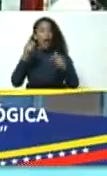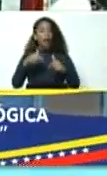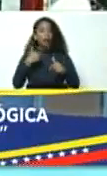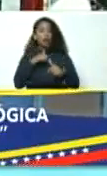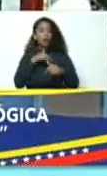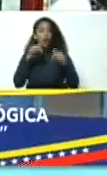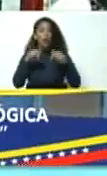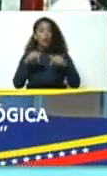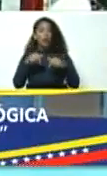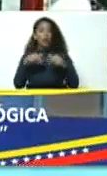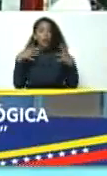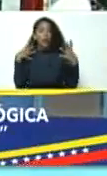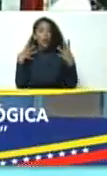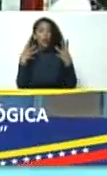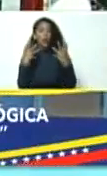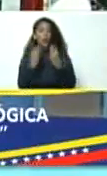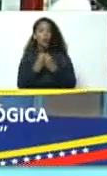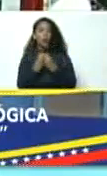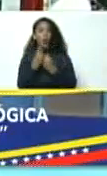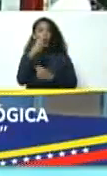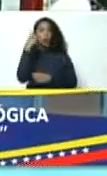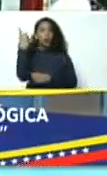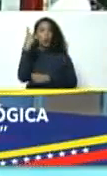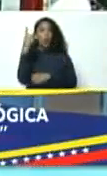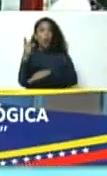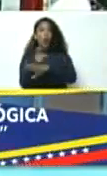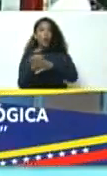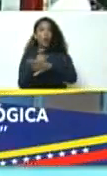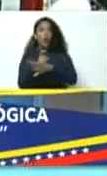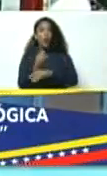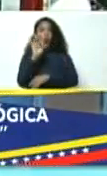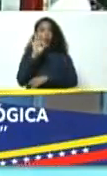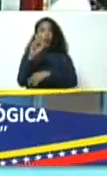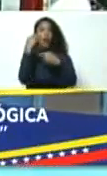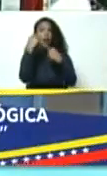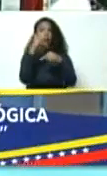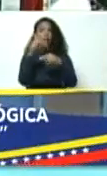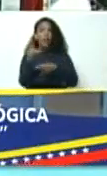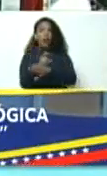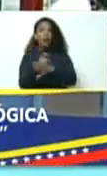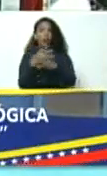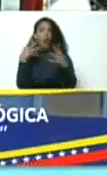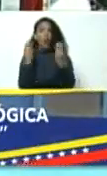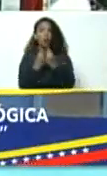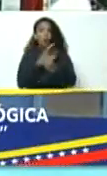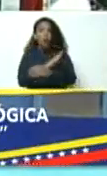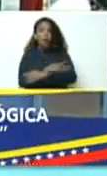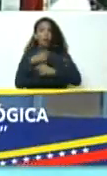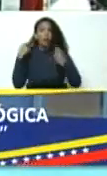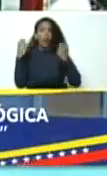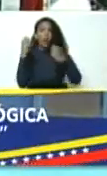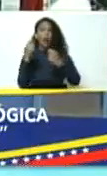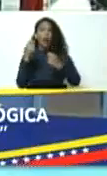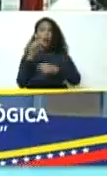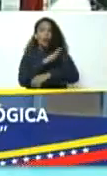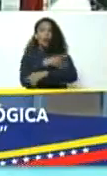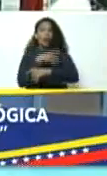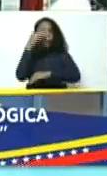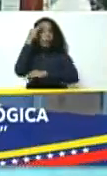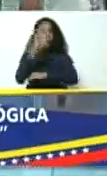estamos, todos juntos. Un solo gobierno, los 3 niveles de gobierno junto al poder popular y al poder